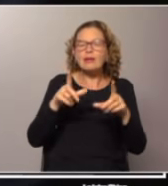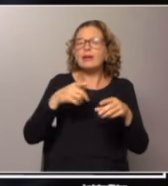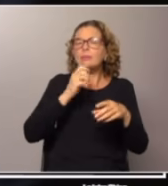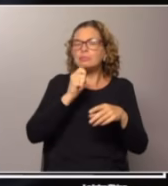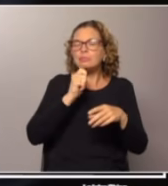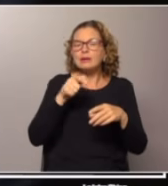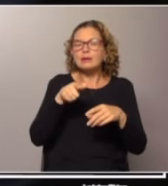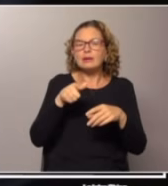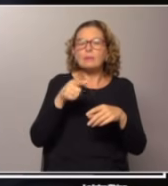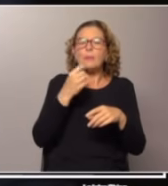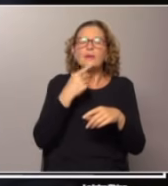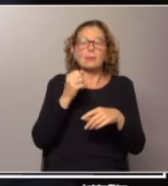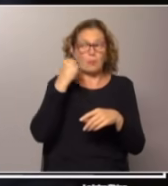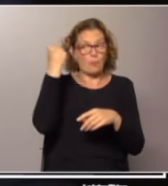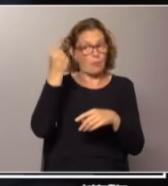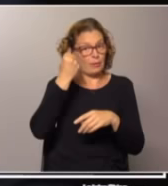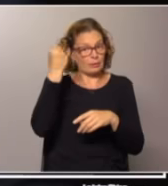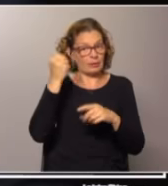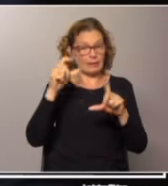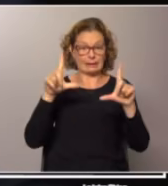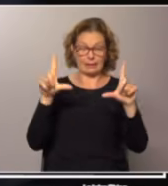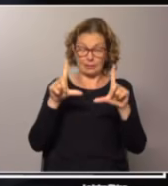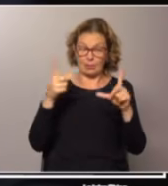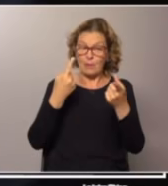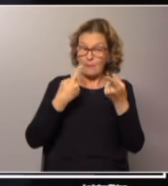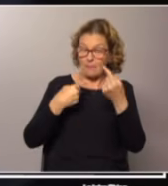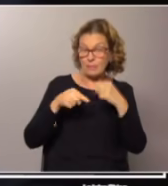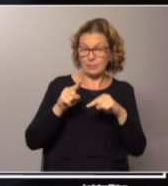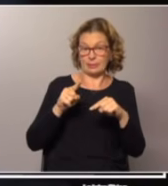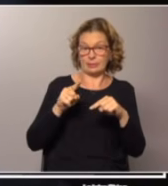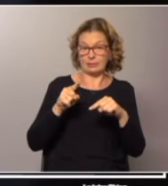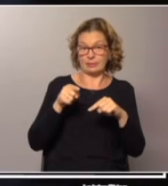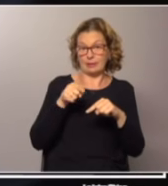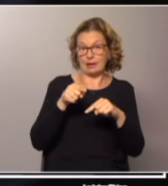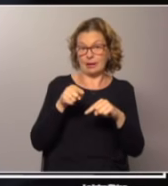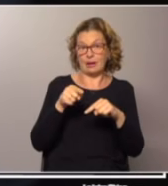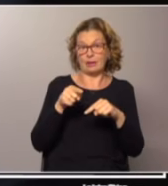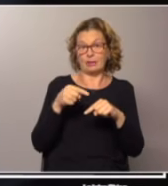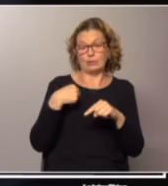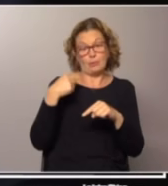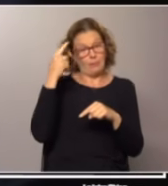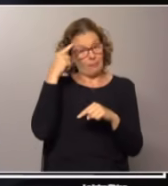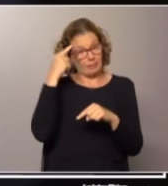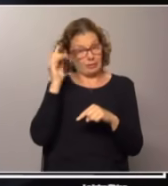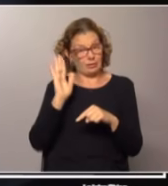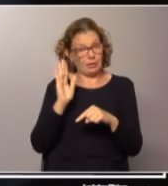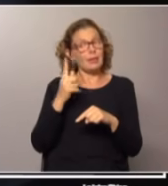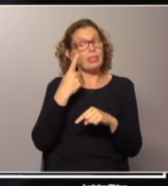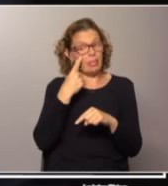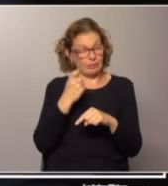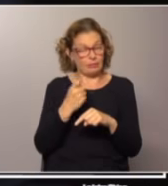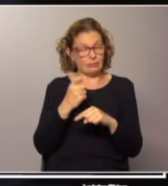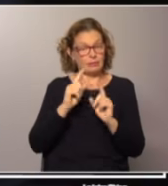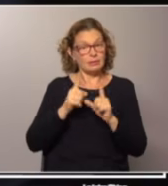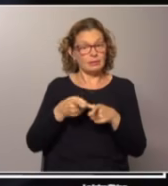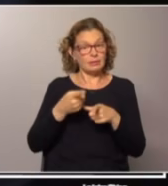poderoso del proceso es que es la la televisión pero y aquí la adversativa yo creo que es hay que tener muy en cuenta